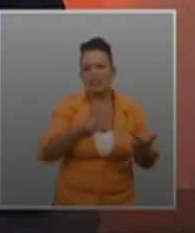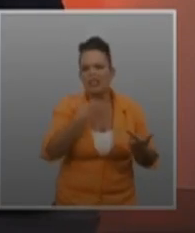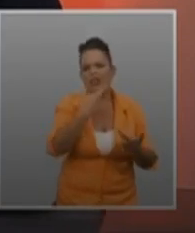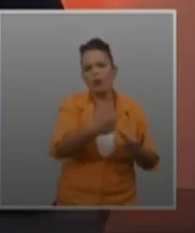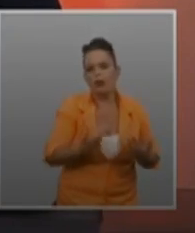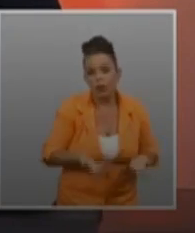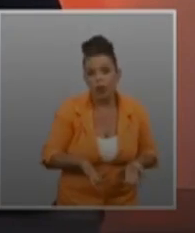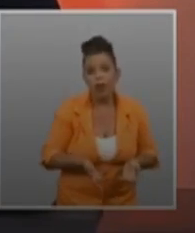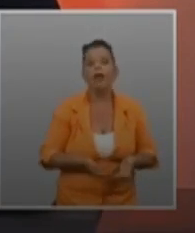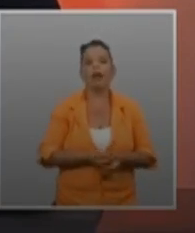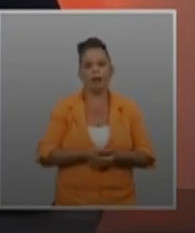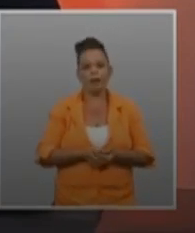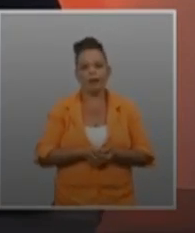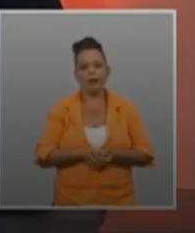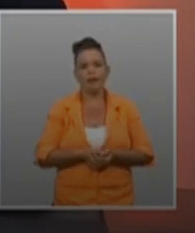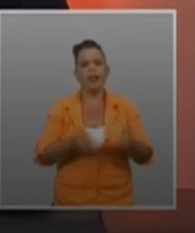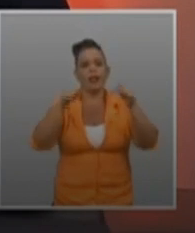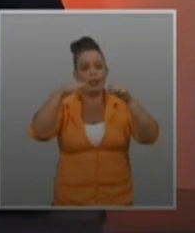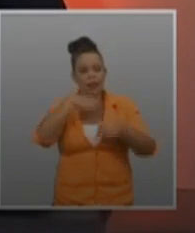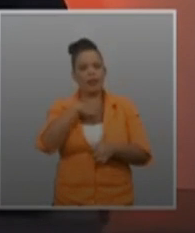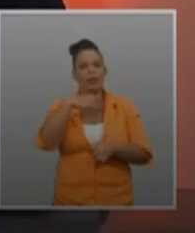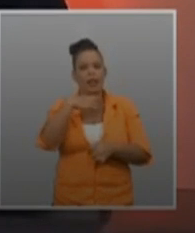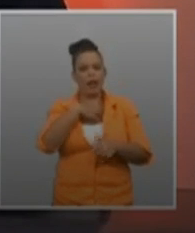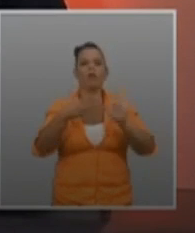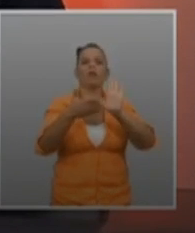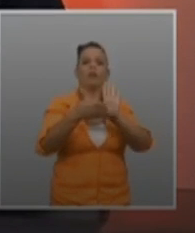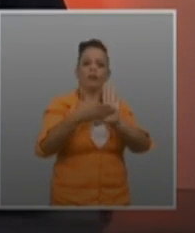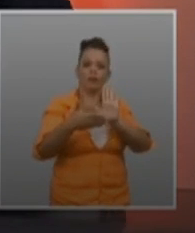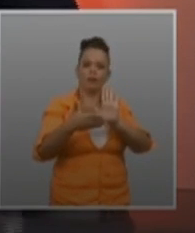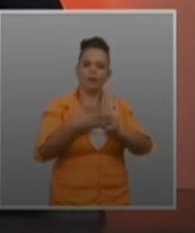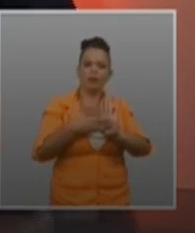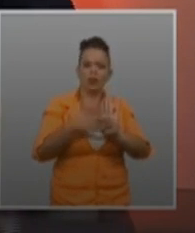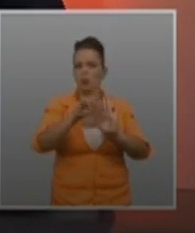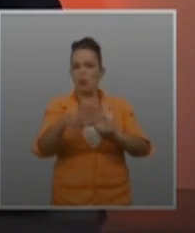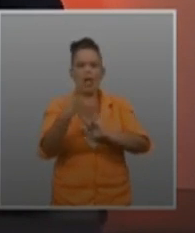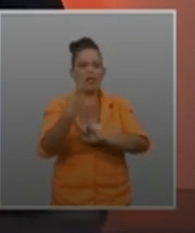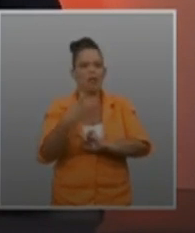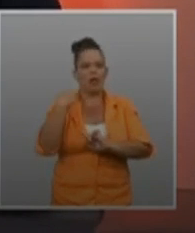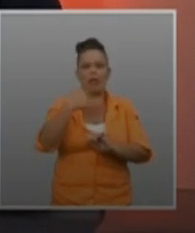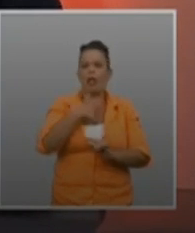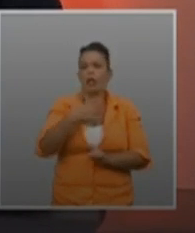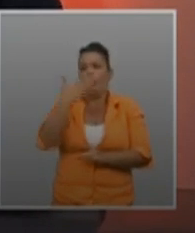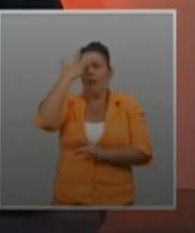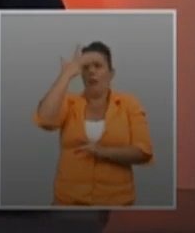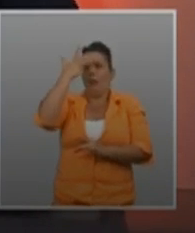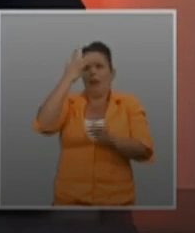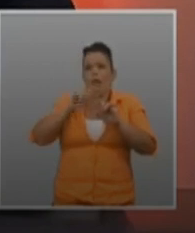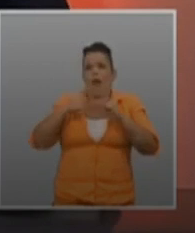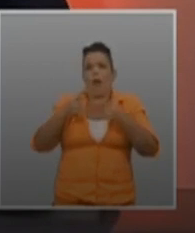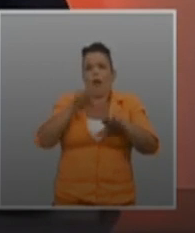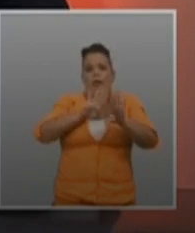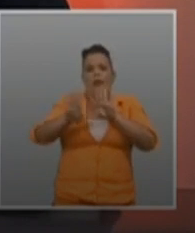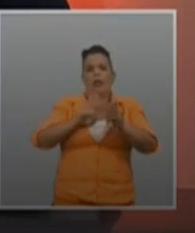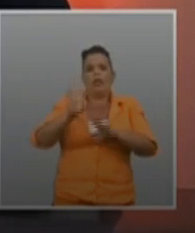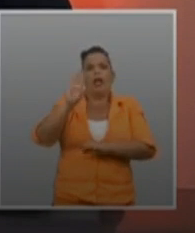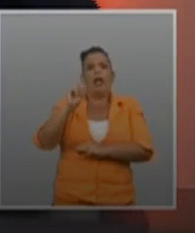Yo creo que tenemos todos los argumentos, no tenemos que sentir ninguna vergüenza ni complejo por hablar de la tienda en MLC. Esa